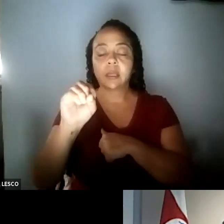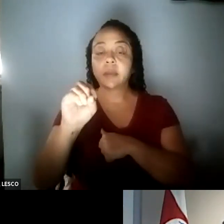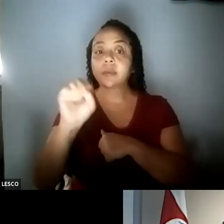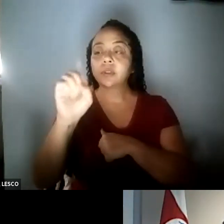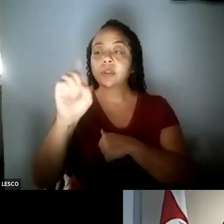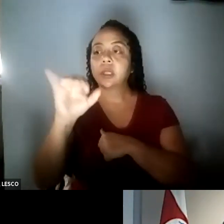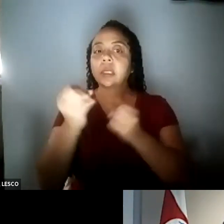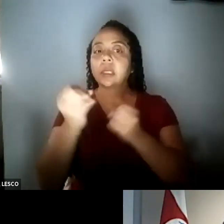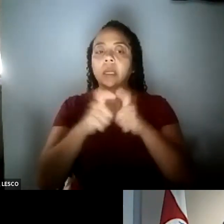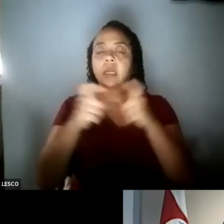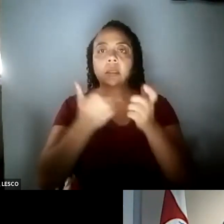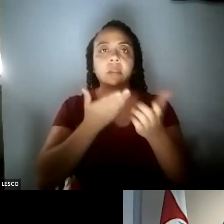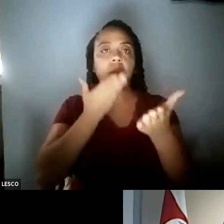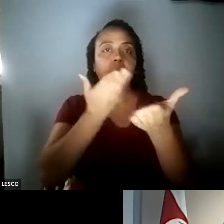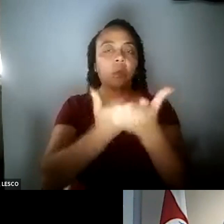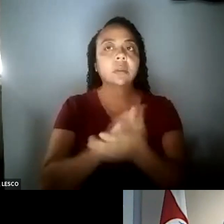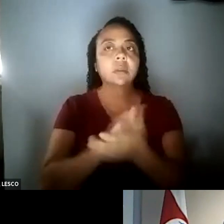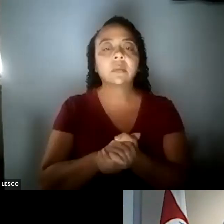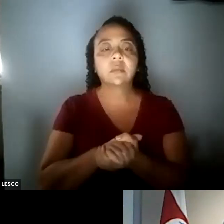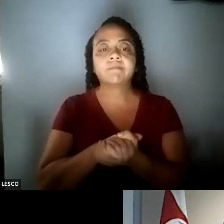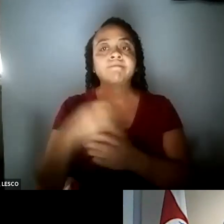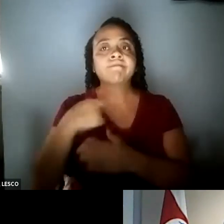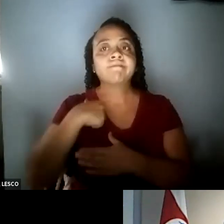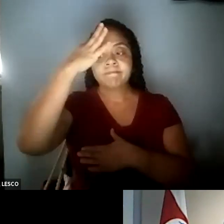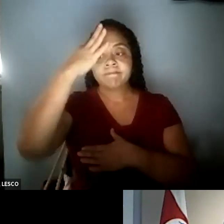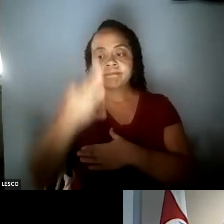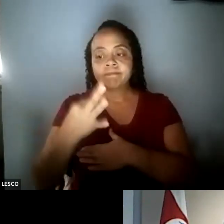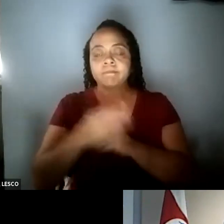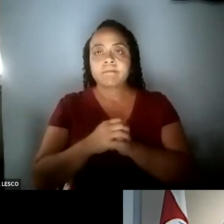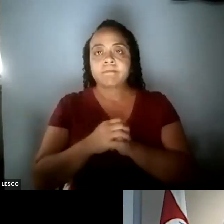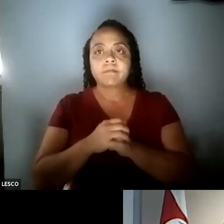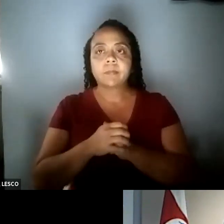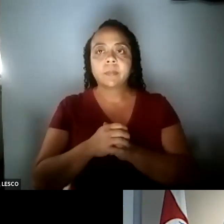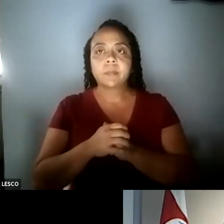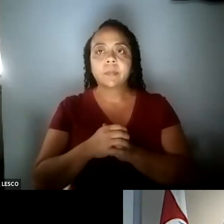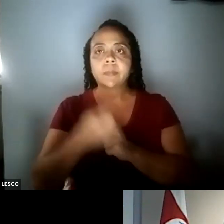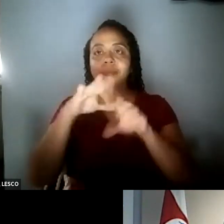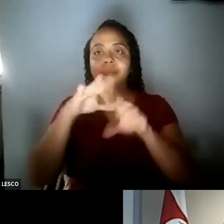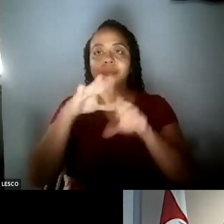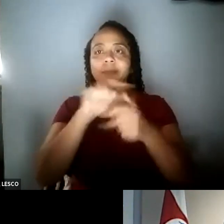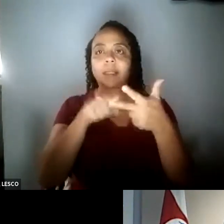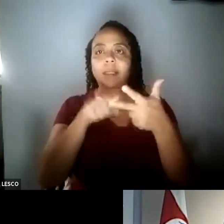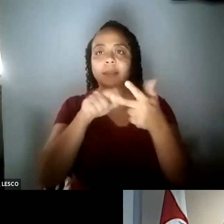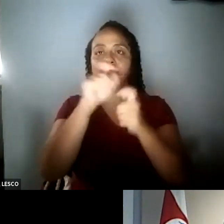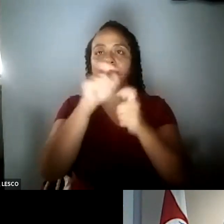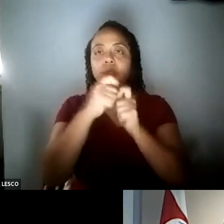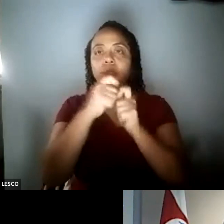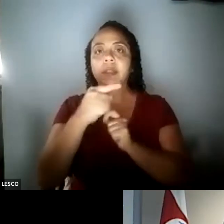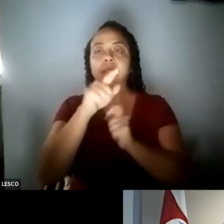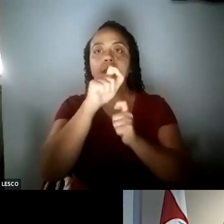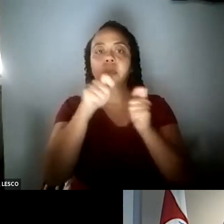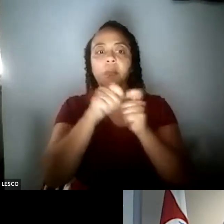aportes creo que voy a voy a tomar este tercer punto que mencionó ese punto de la